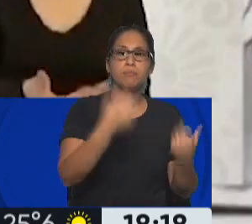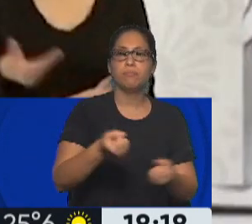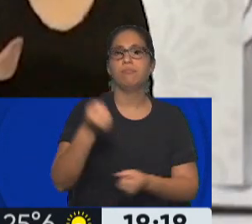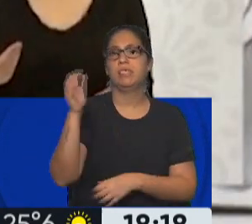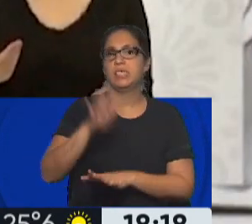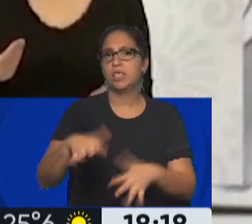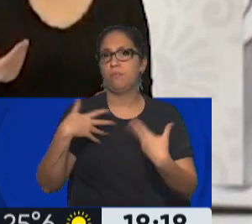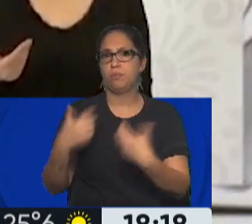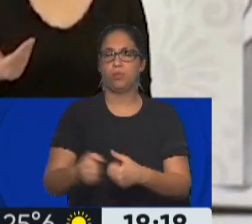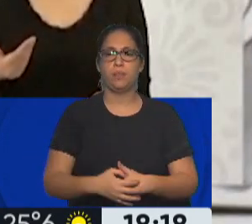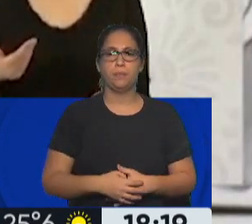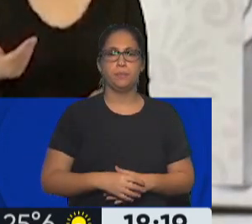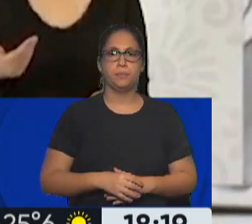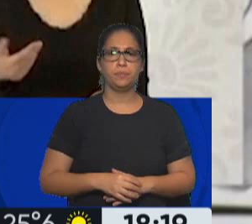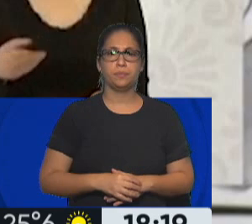supuesto, nuestro